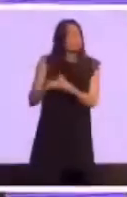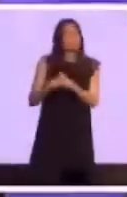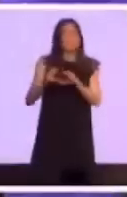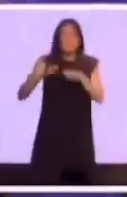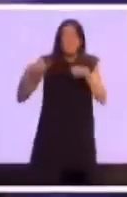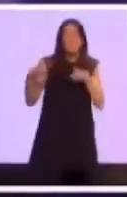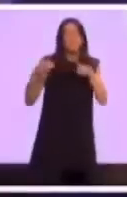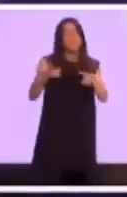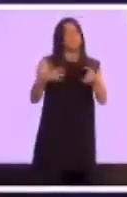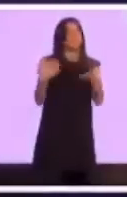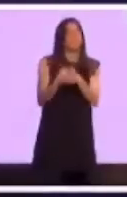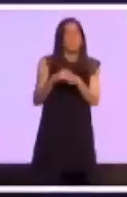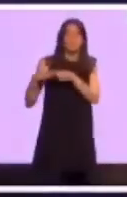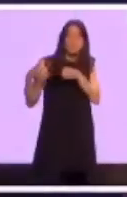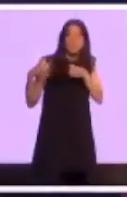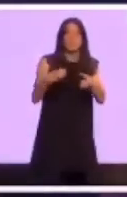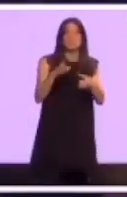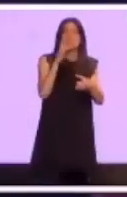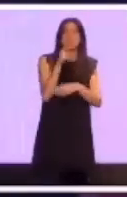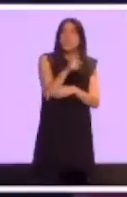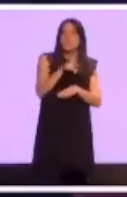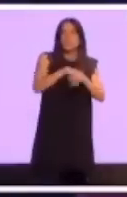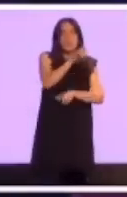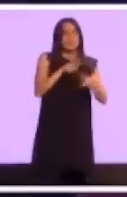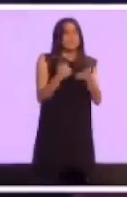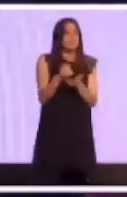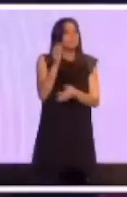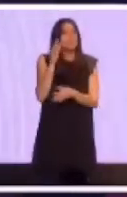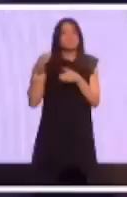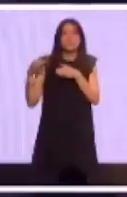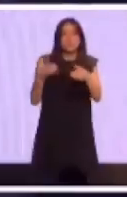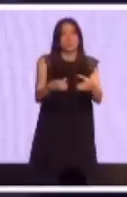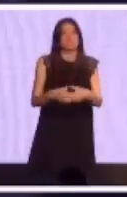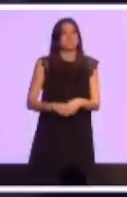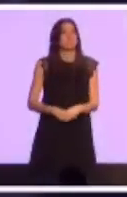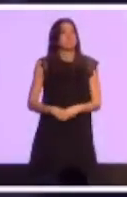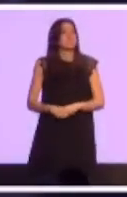todas juntas en derechos para todas las mujeres